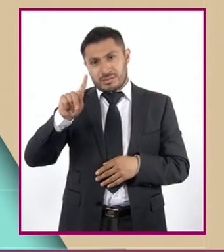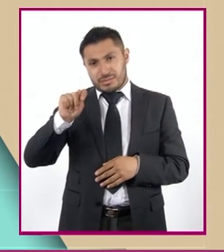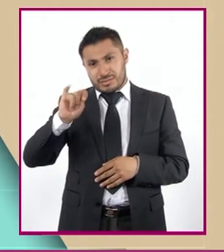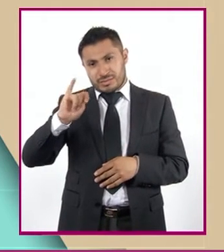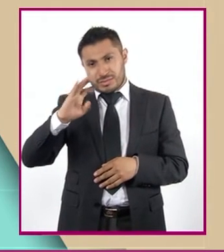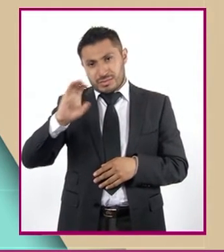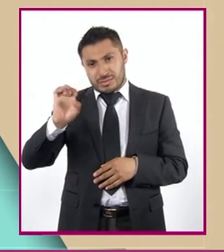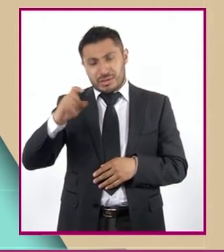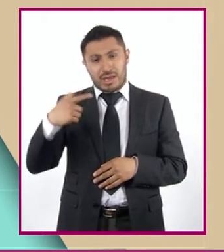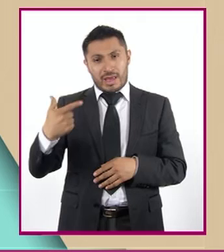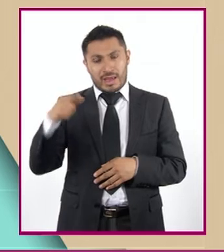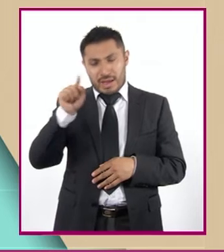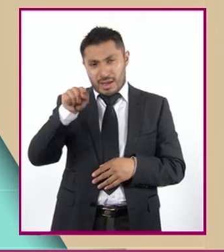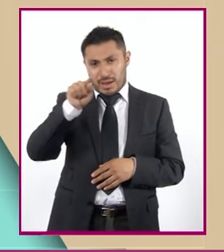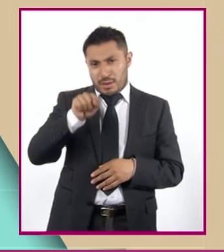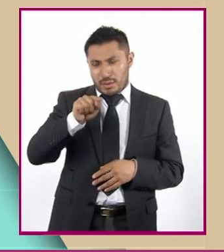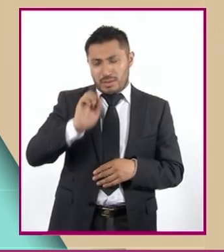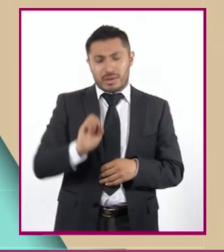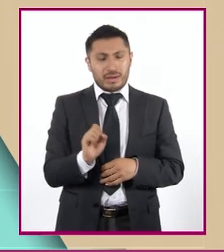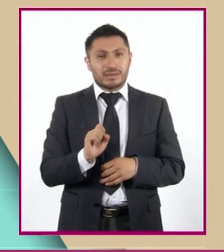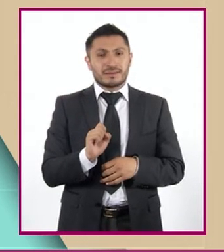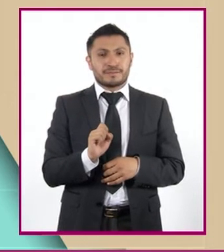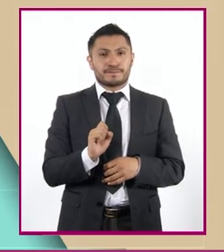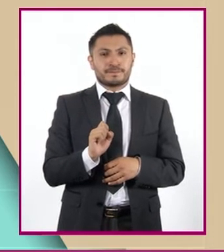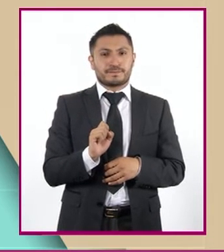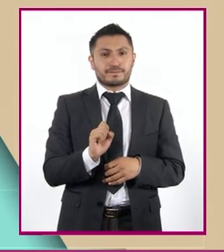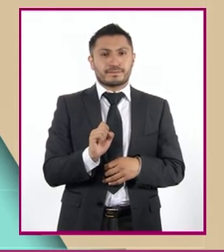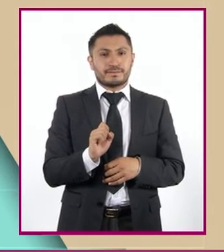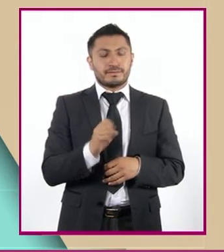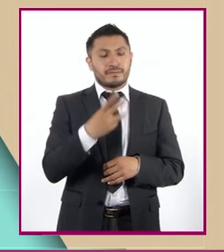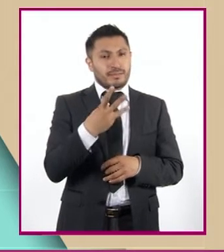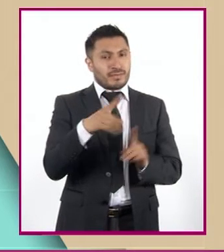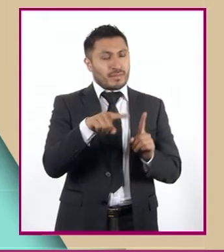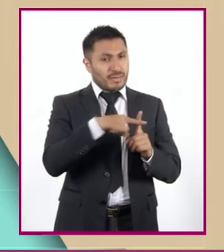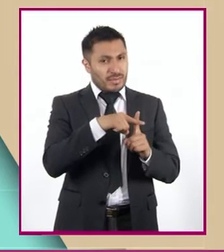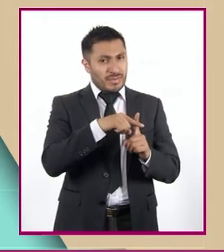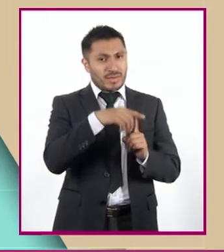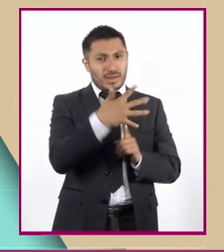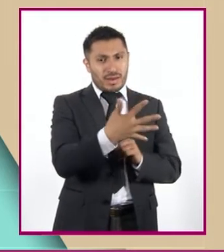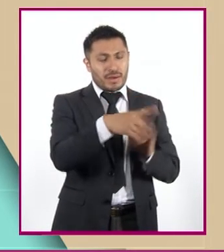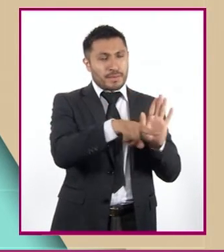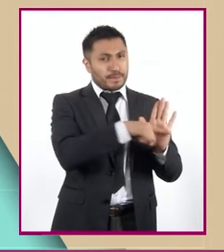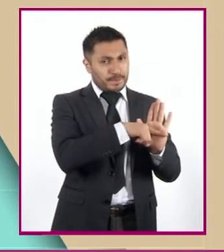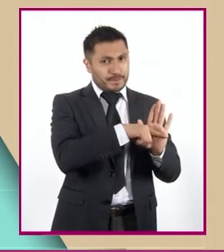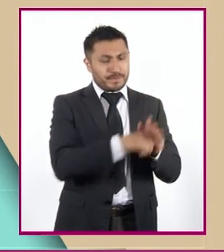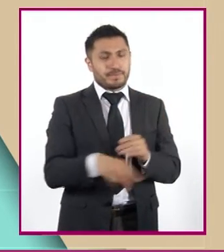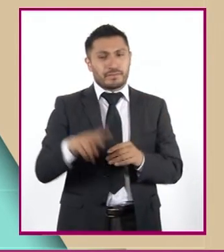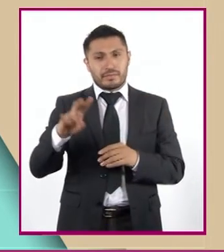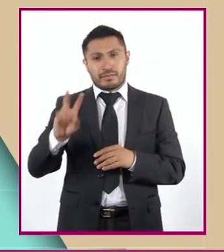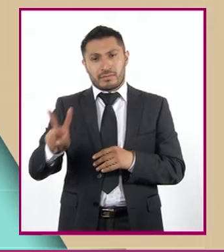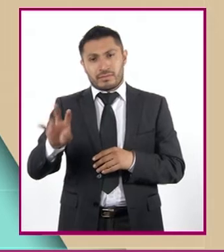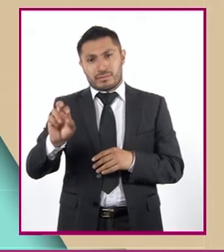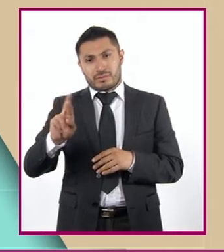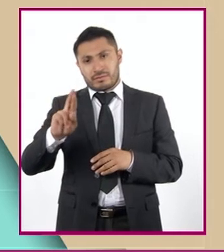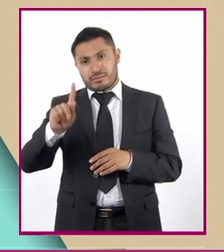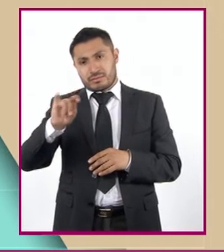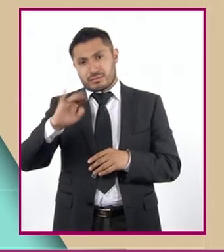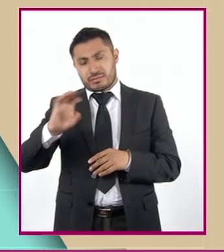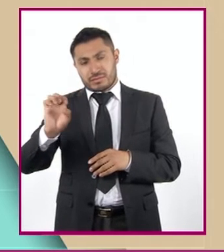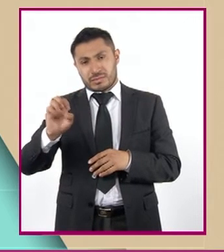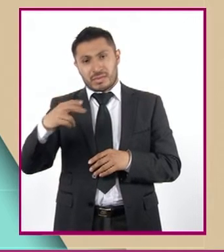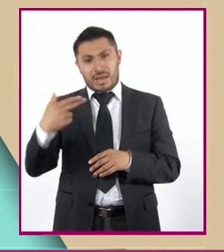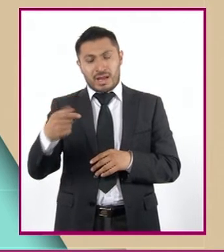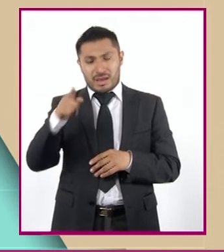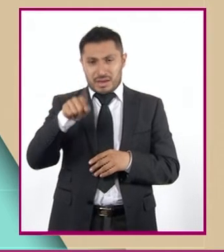vértice G', las coordenadas son 3 positivo y 5 negativo. Para el vértice